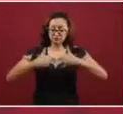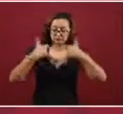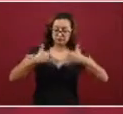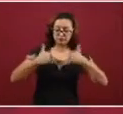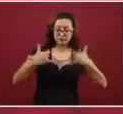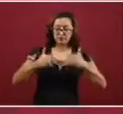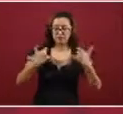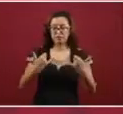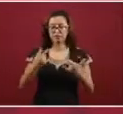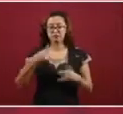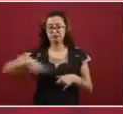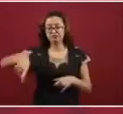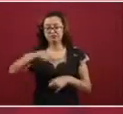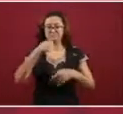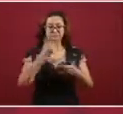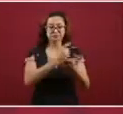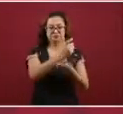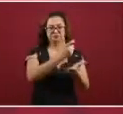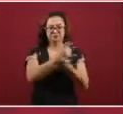al cobro de cuotas